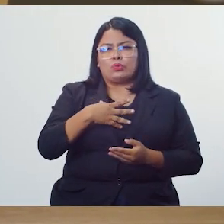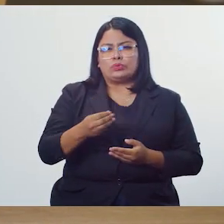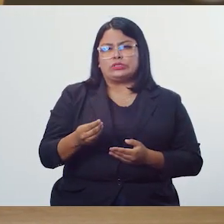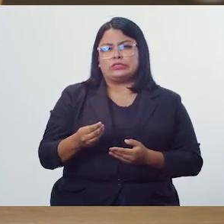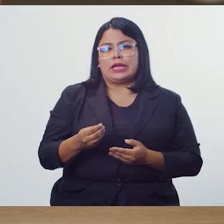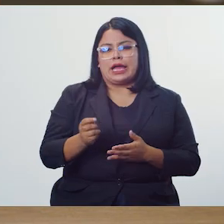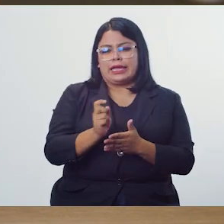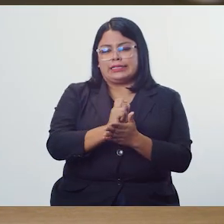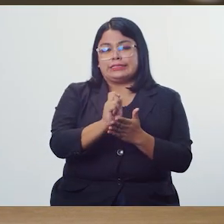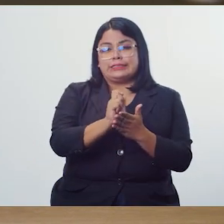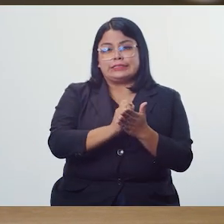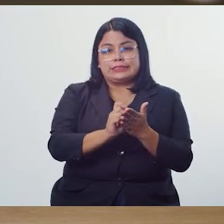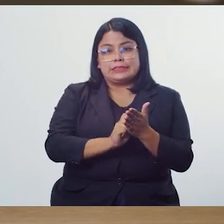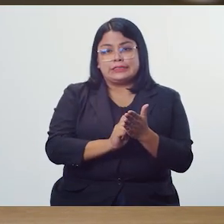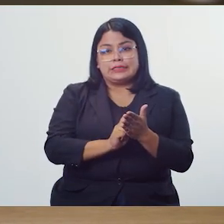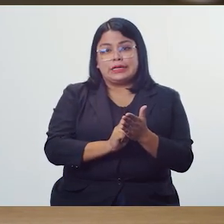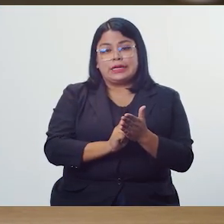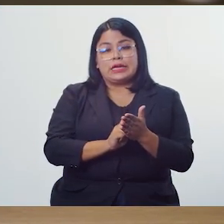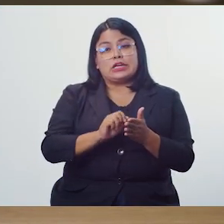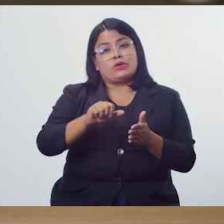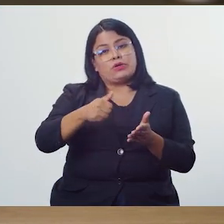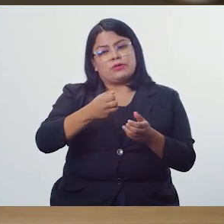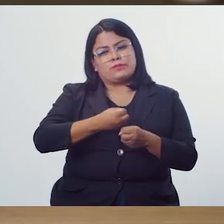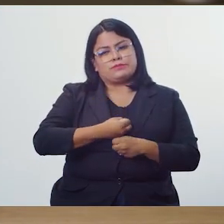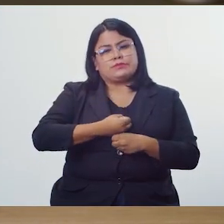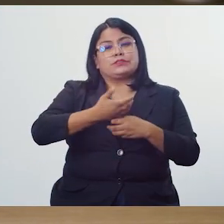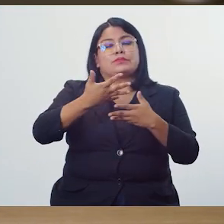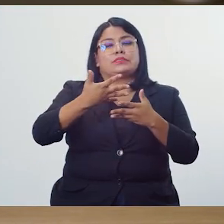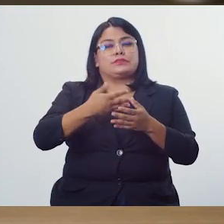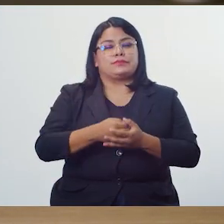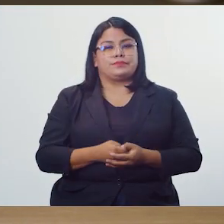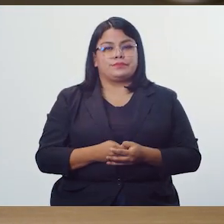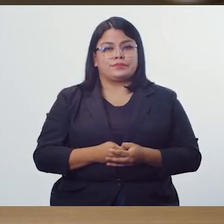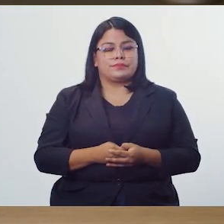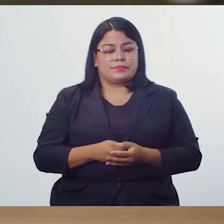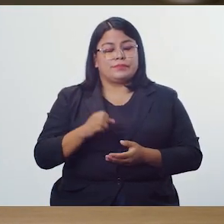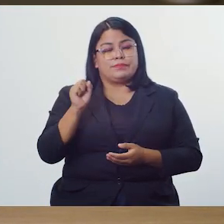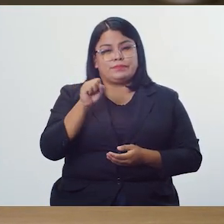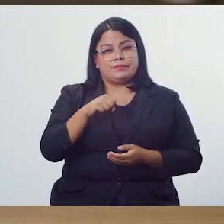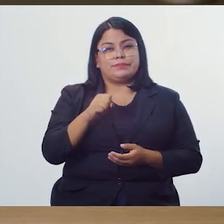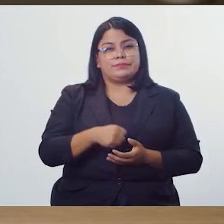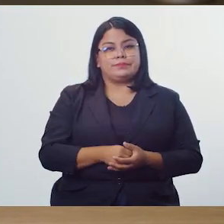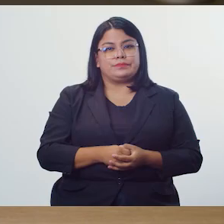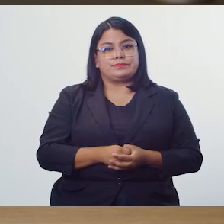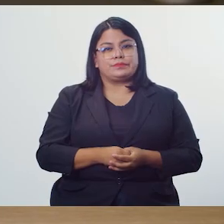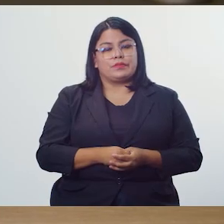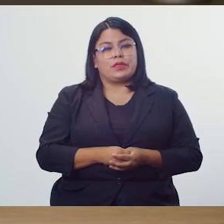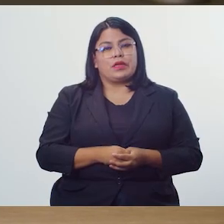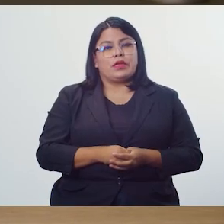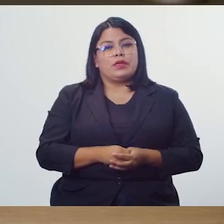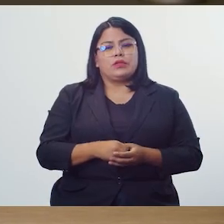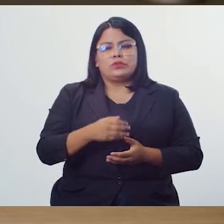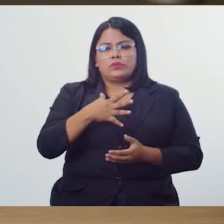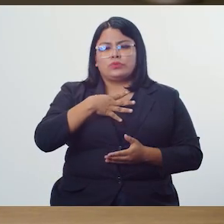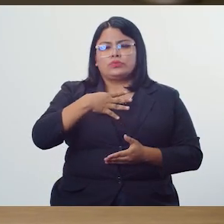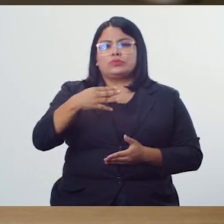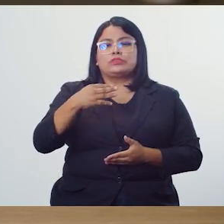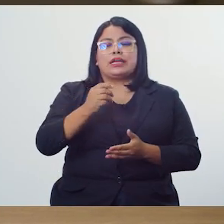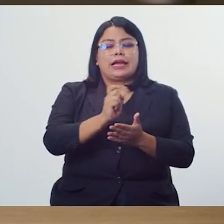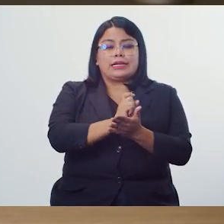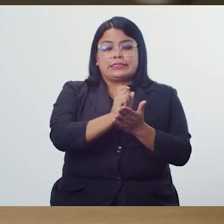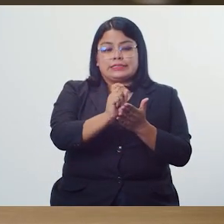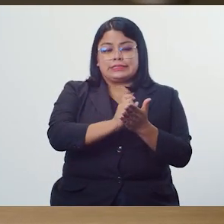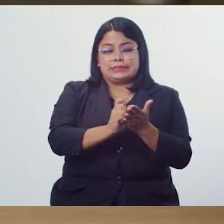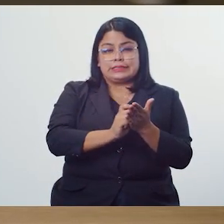gusta escribir y me expreso. Sí. La siguiente sección es Nos gusta